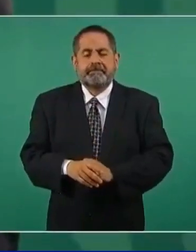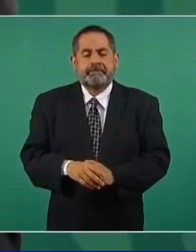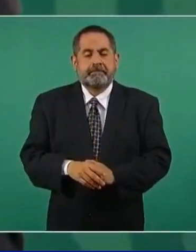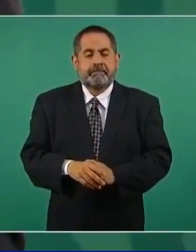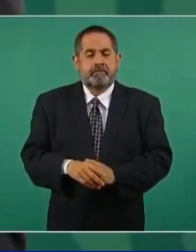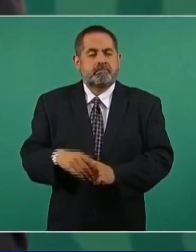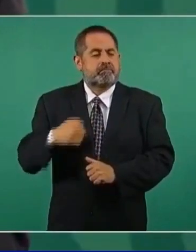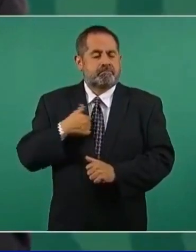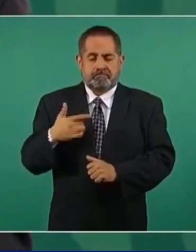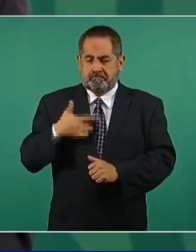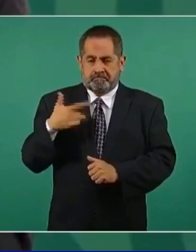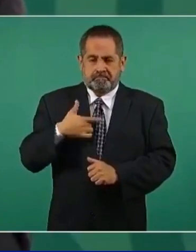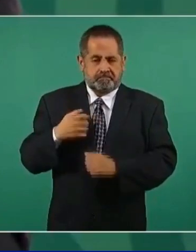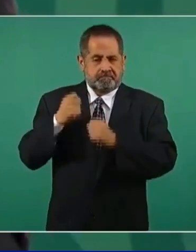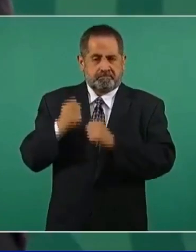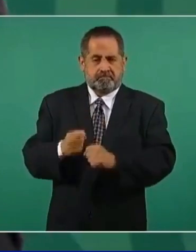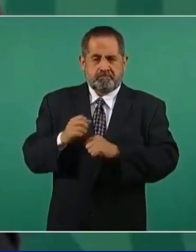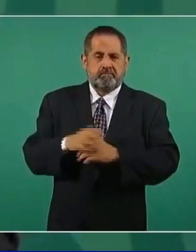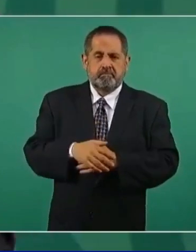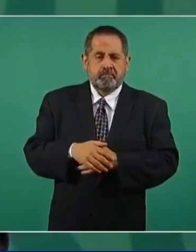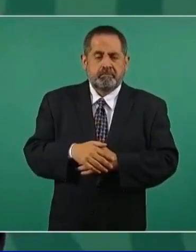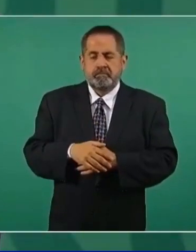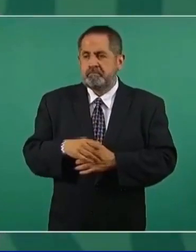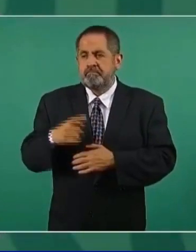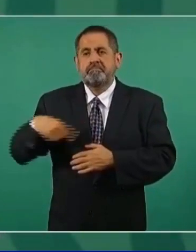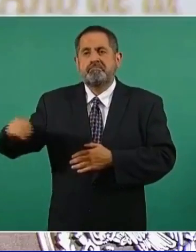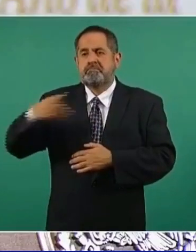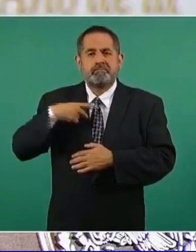Y yo estoy seguro que la gente ya no va a querer